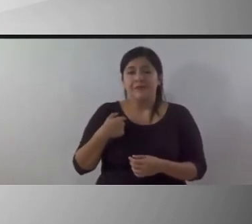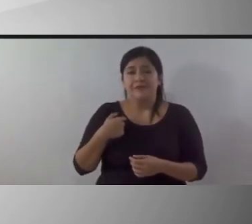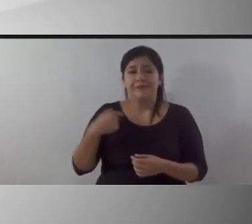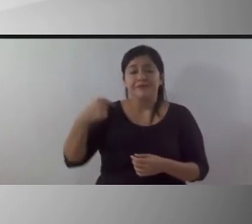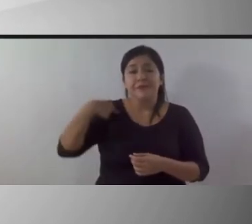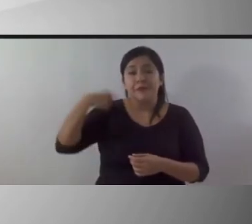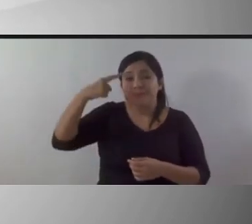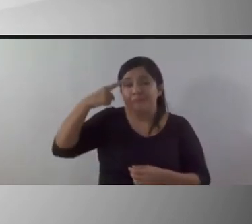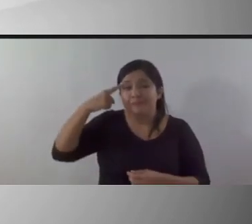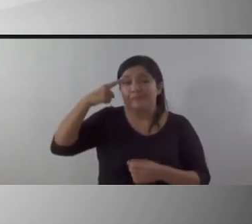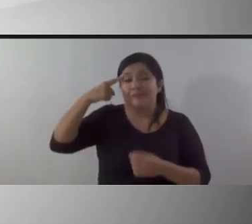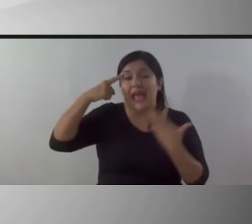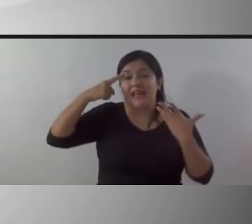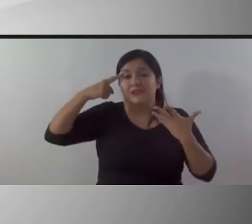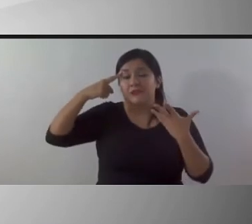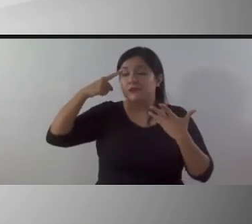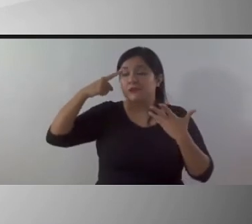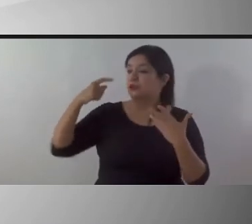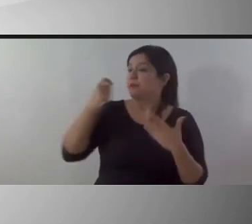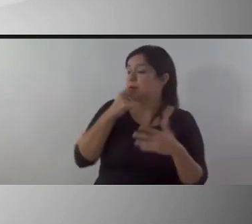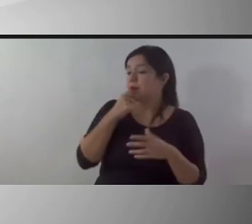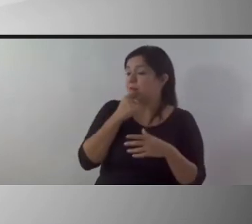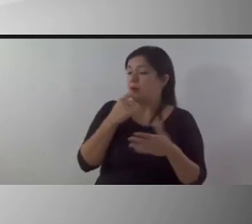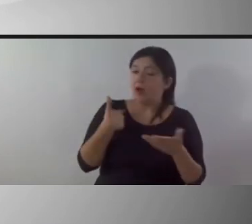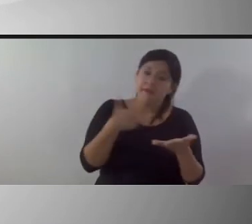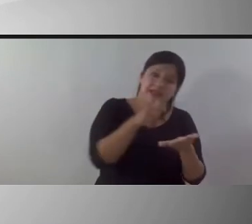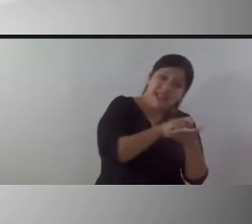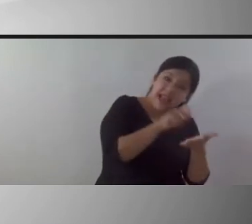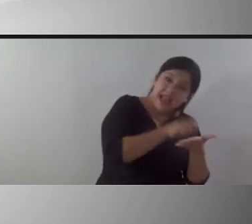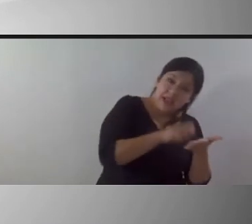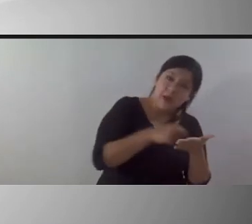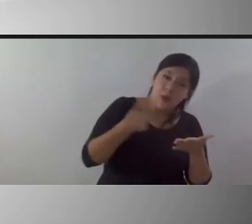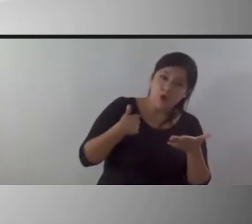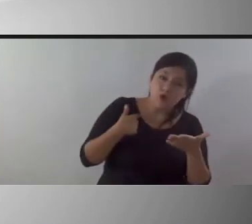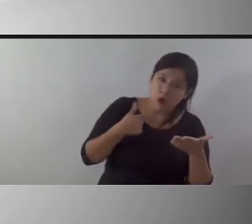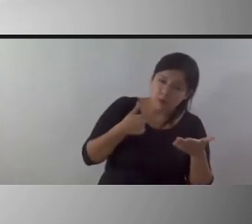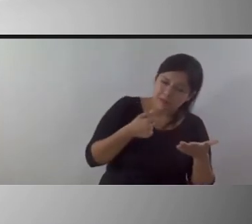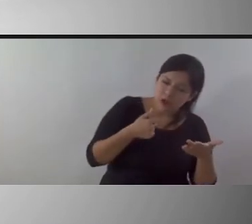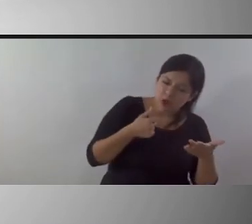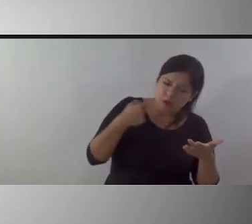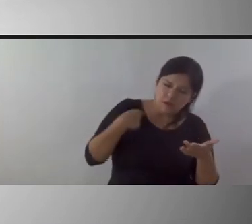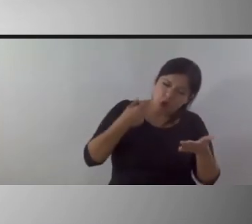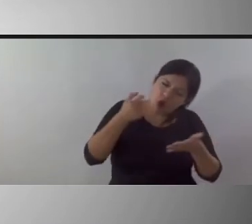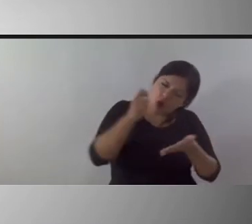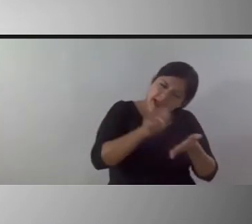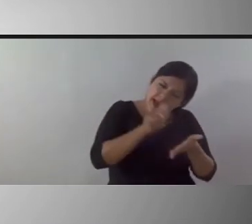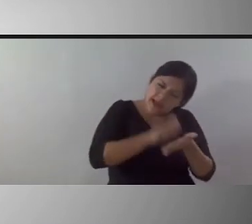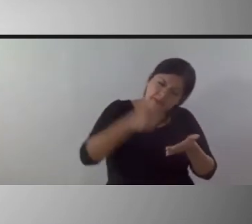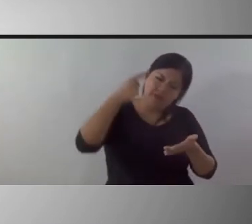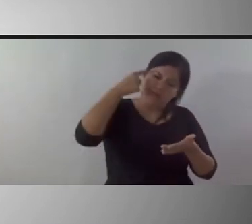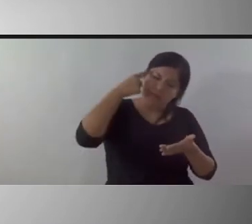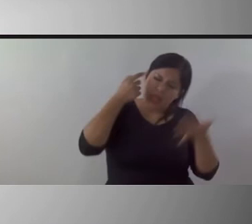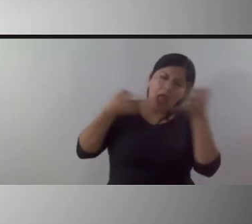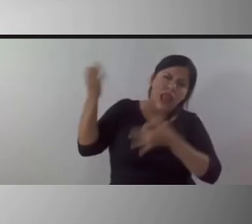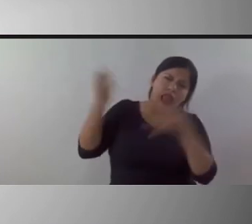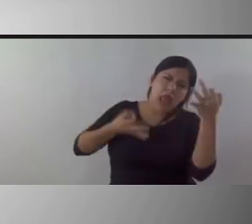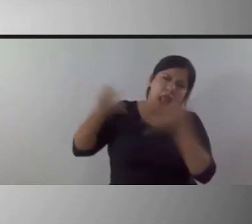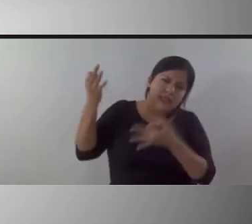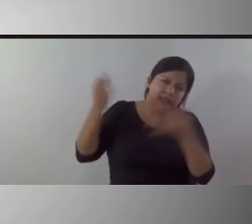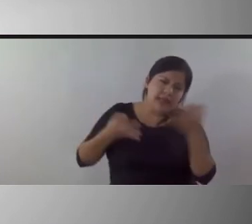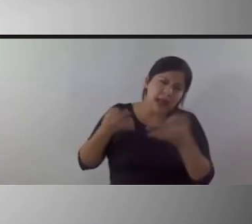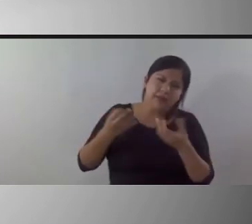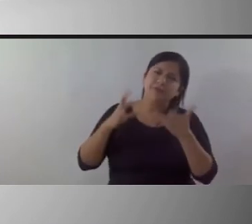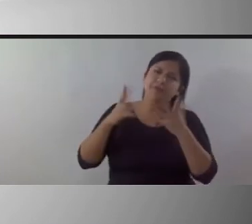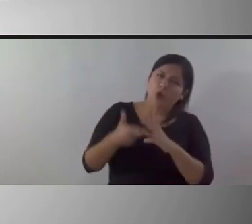mis lecturas y a veces en mi escritura, pero analítico en el abordaje, digamos, de mi trabajo profesional. Yo soy